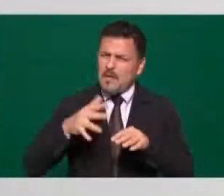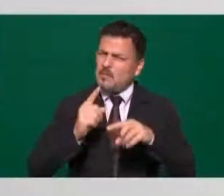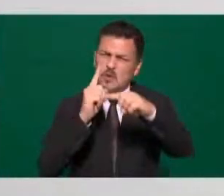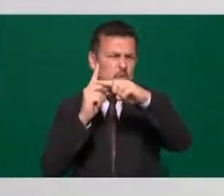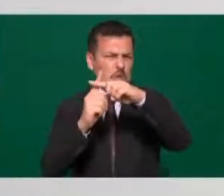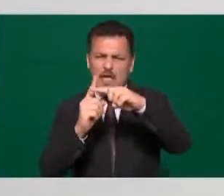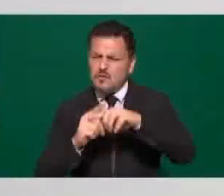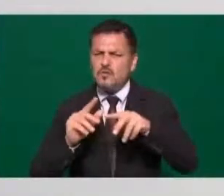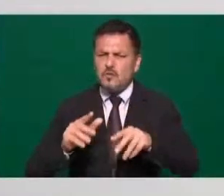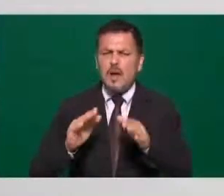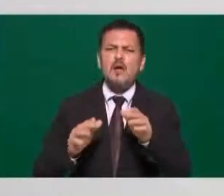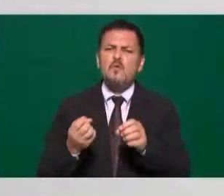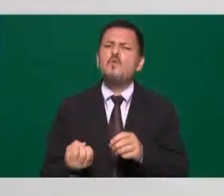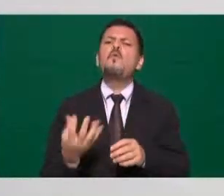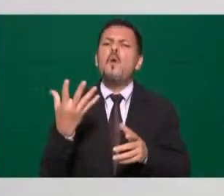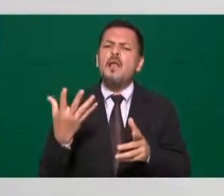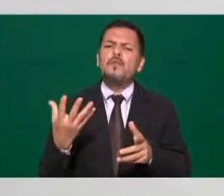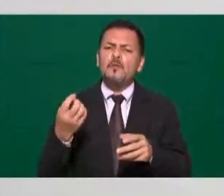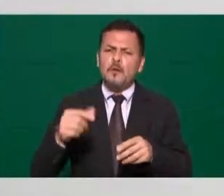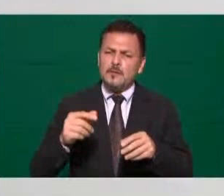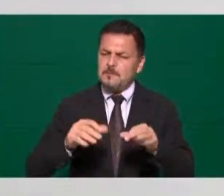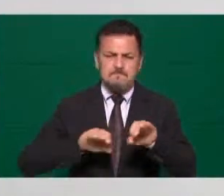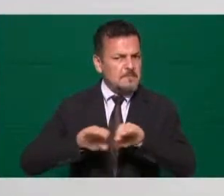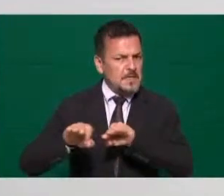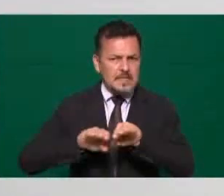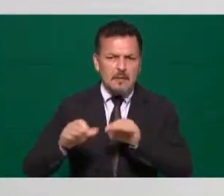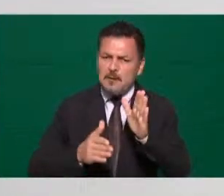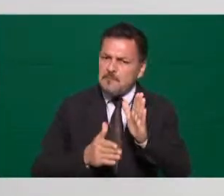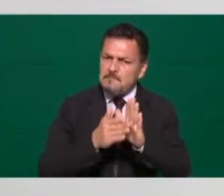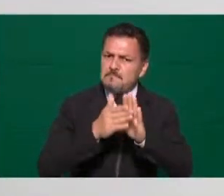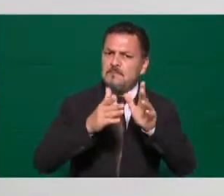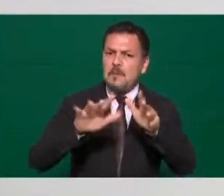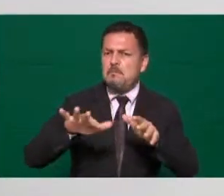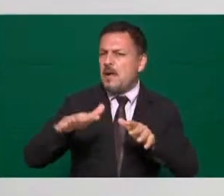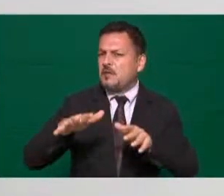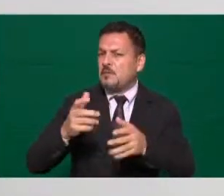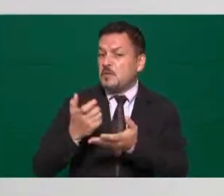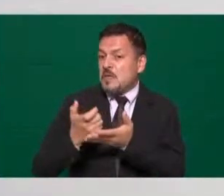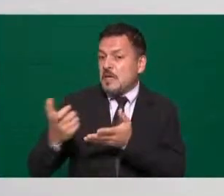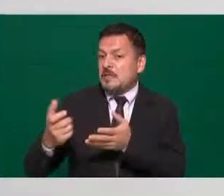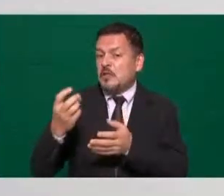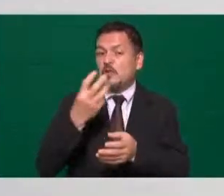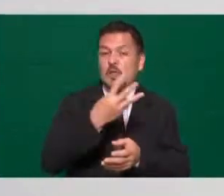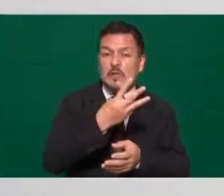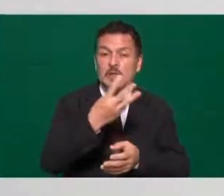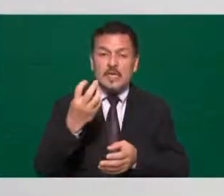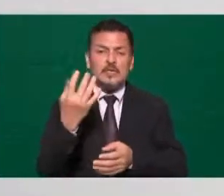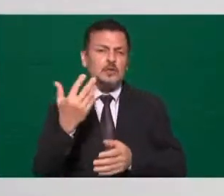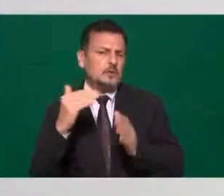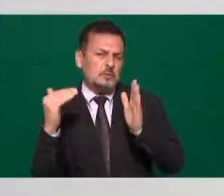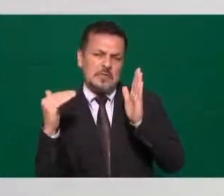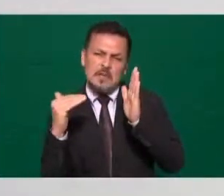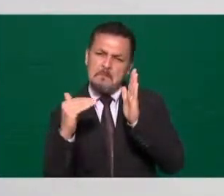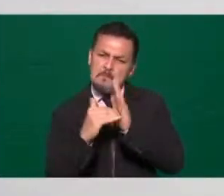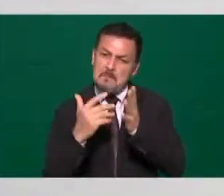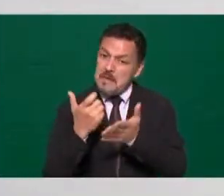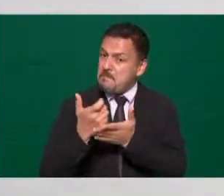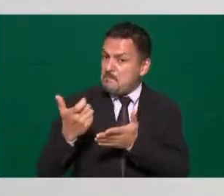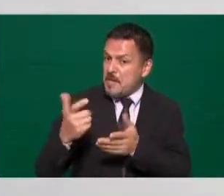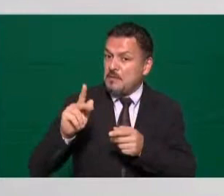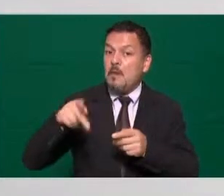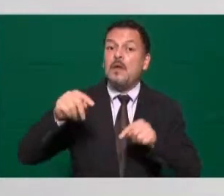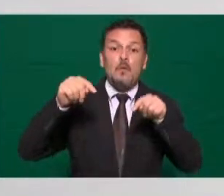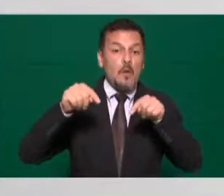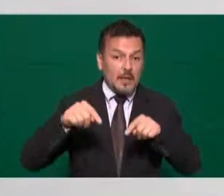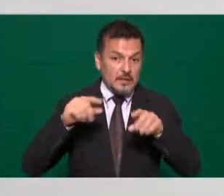se hizo de obra en esta escuela, hubiera costado alrededor de 350,000 pesos, pero la